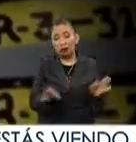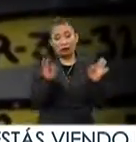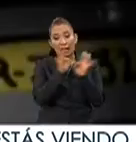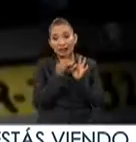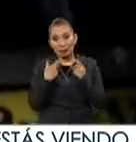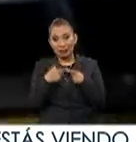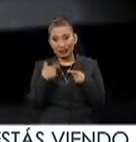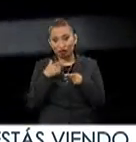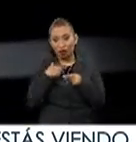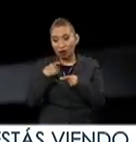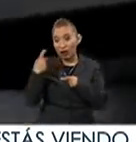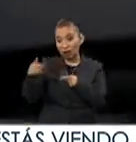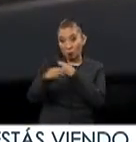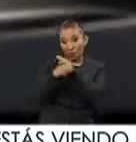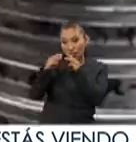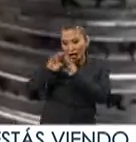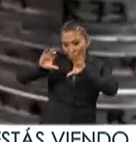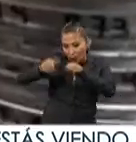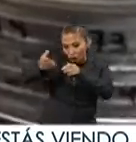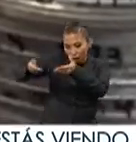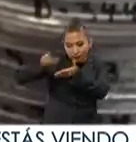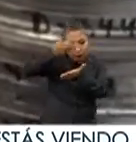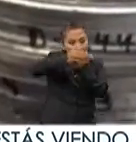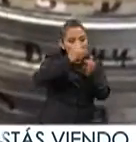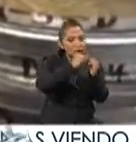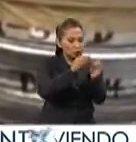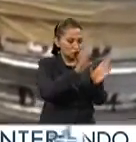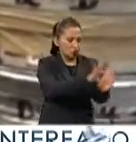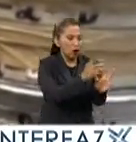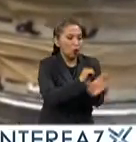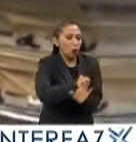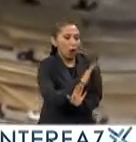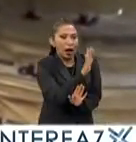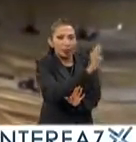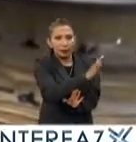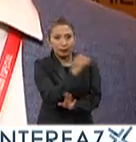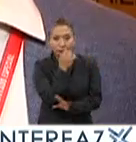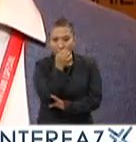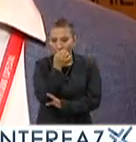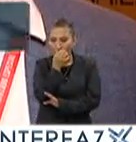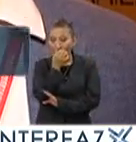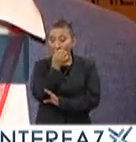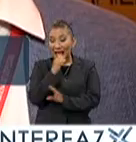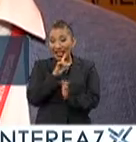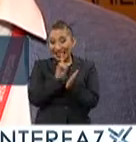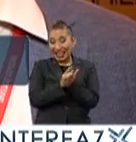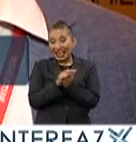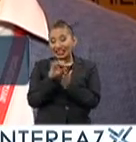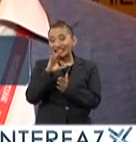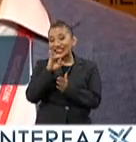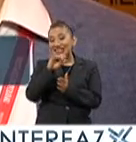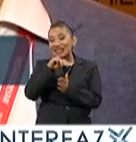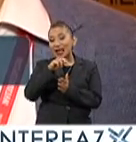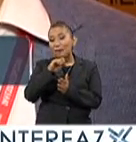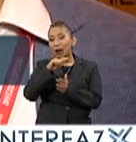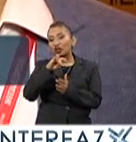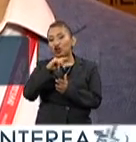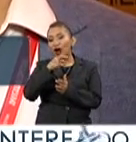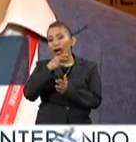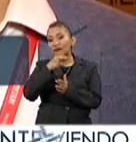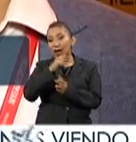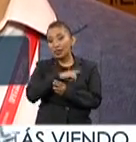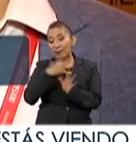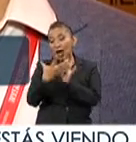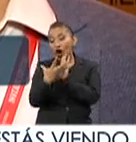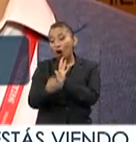que los cineastas cataloguen su material y se acerquen a las instituciones para que puedan tener un respaldo. La ley de cinematografía plantea que se tiene que dejar